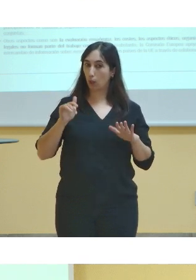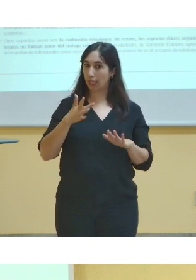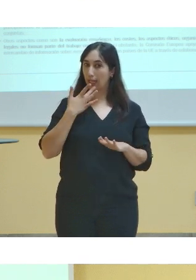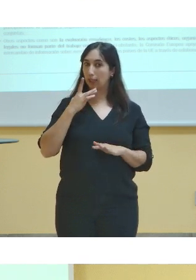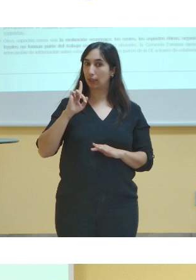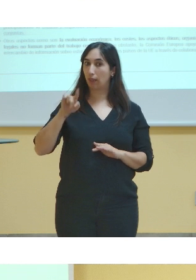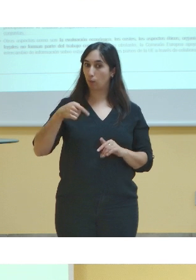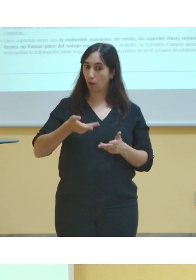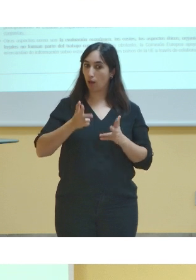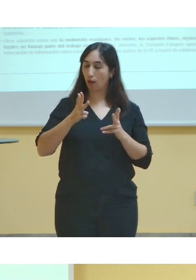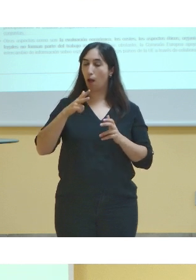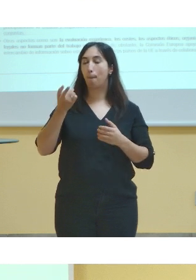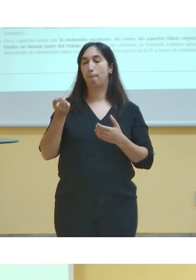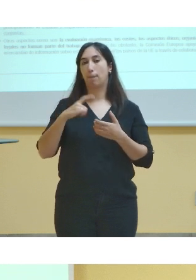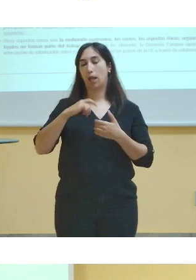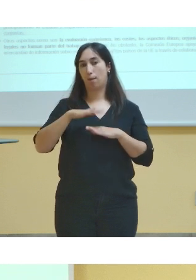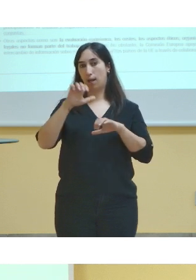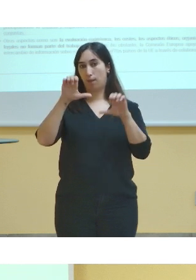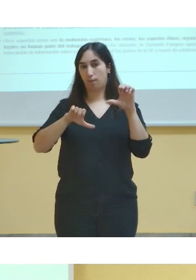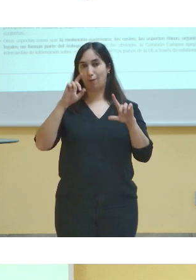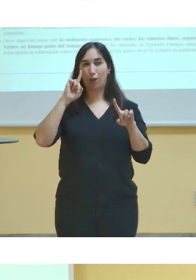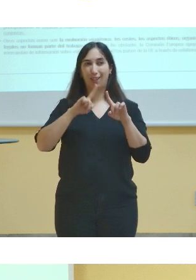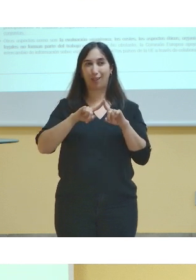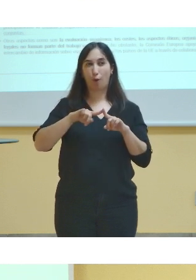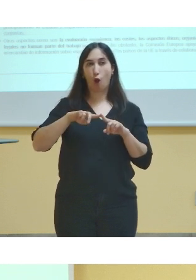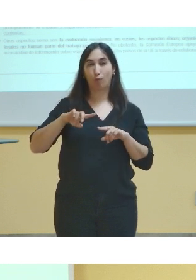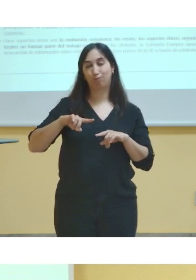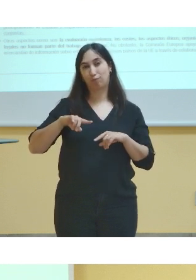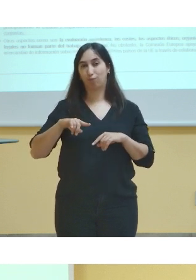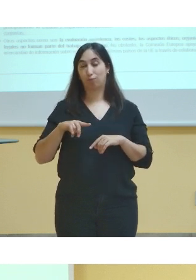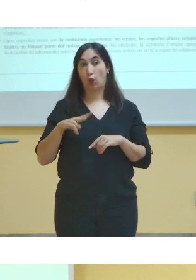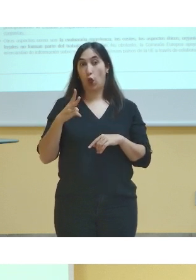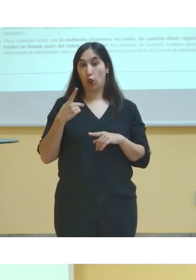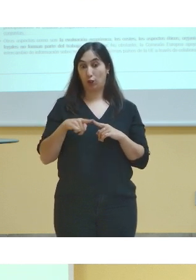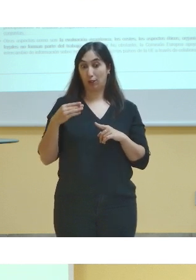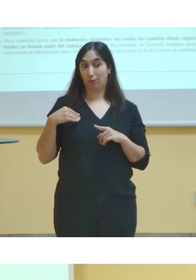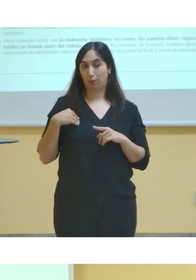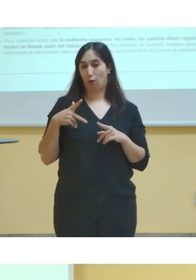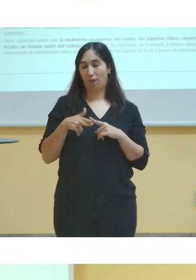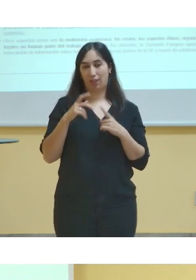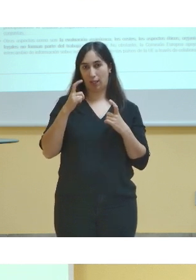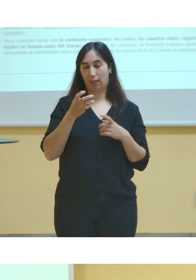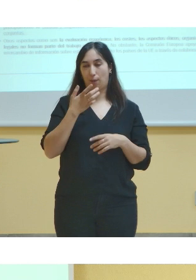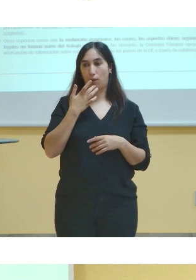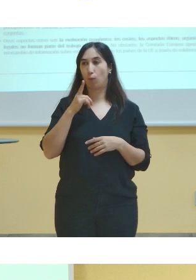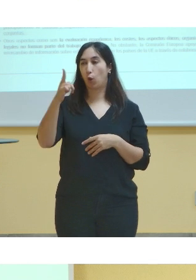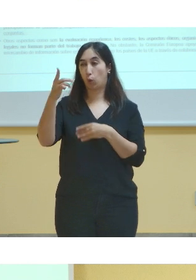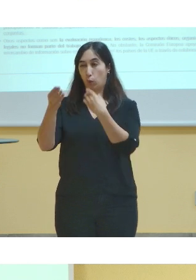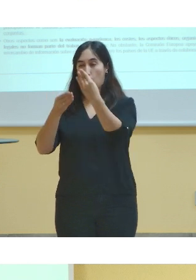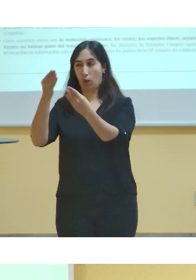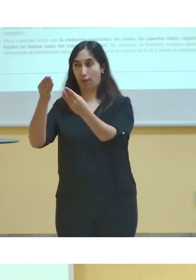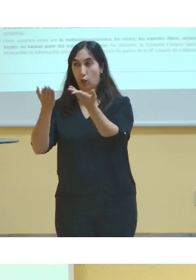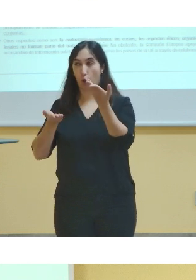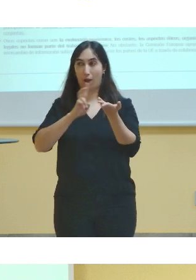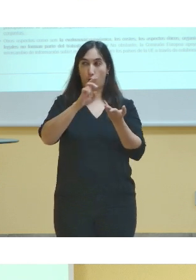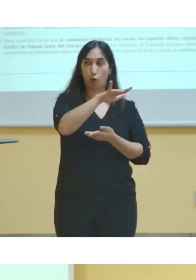vaya a autorizar. Están intentando que se eviten duplicidades, es decir, lo que usted va a hacer en comparación con lo que